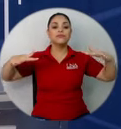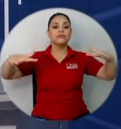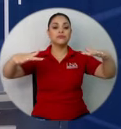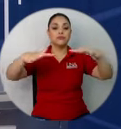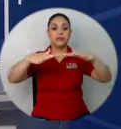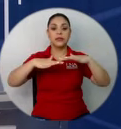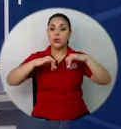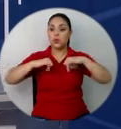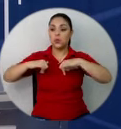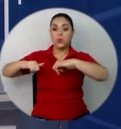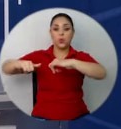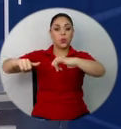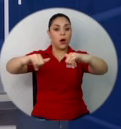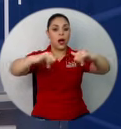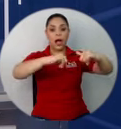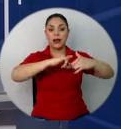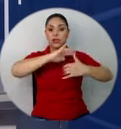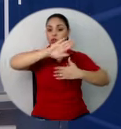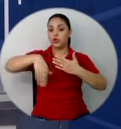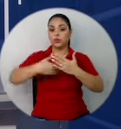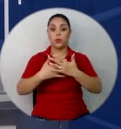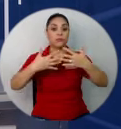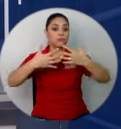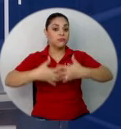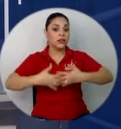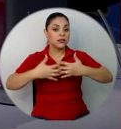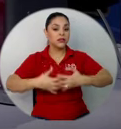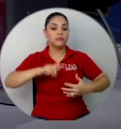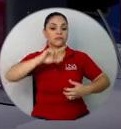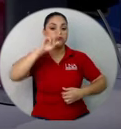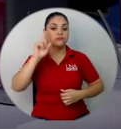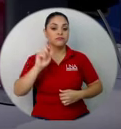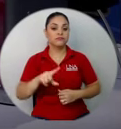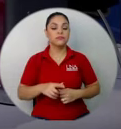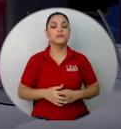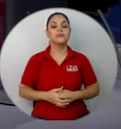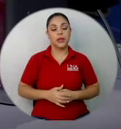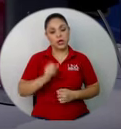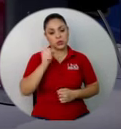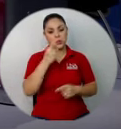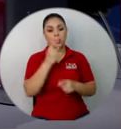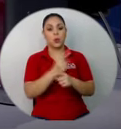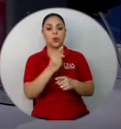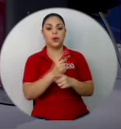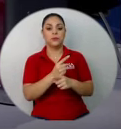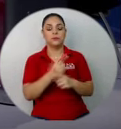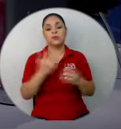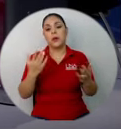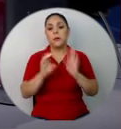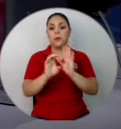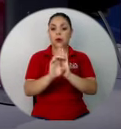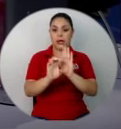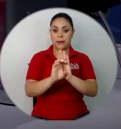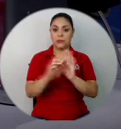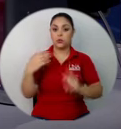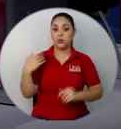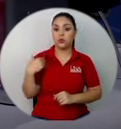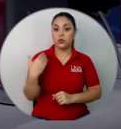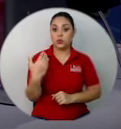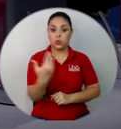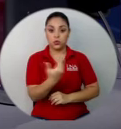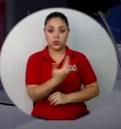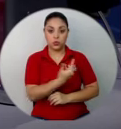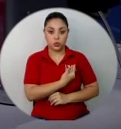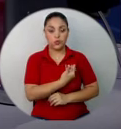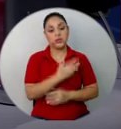las diferentes áreas de la empresa o de la institución. Correcto. Vemos el caso de nosotros, que estamos en